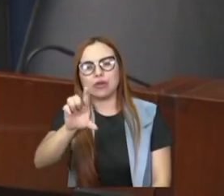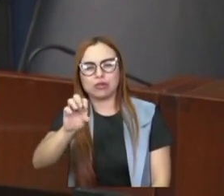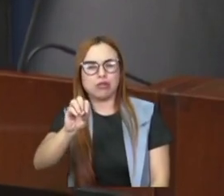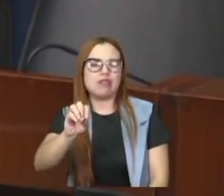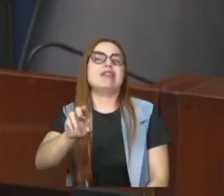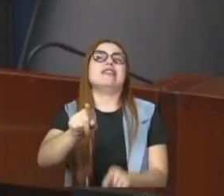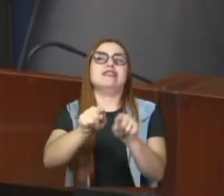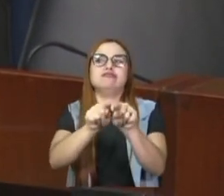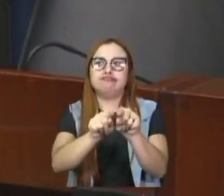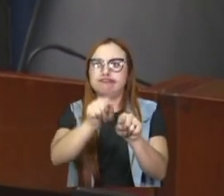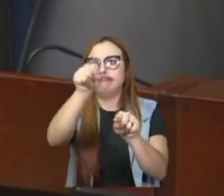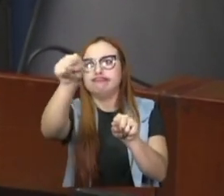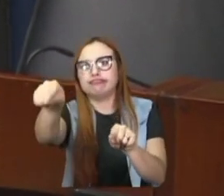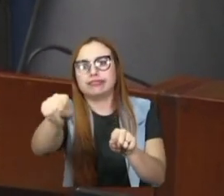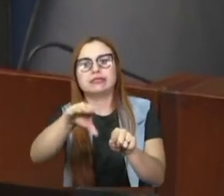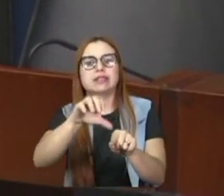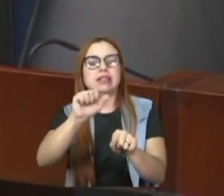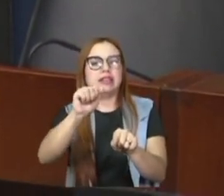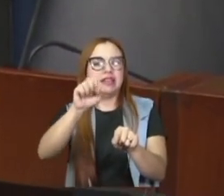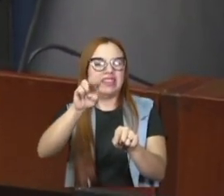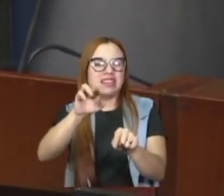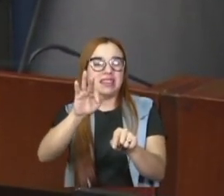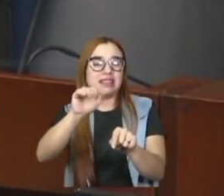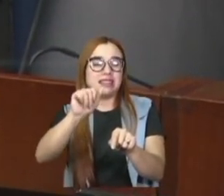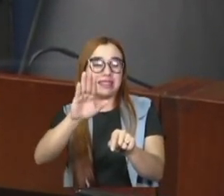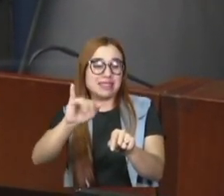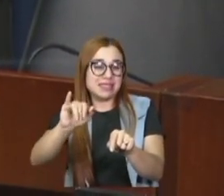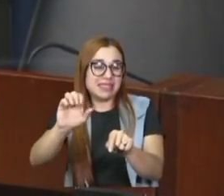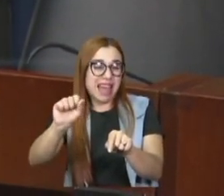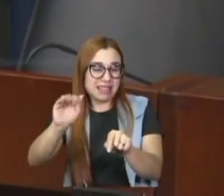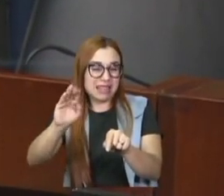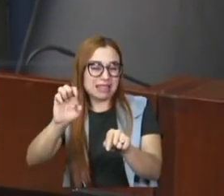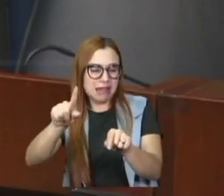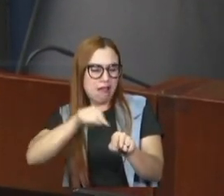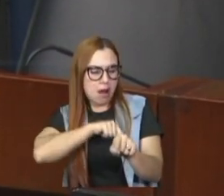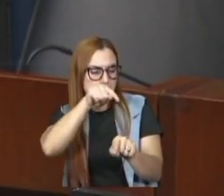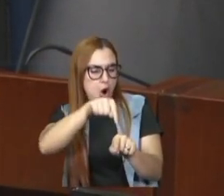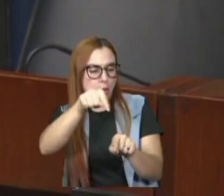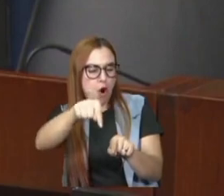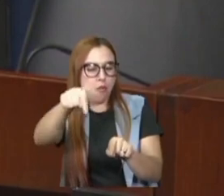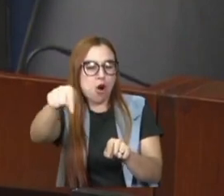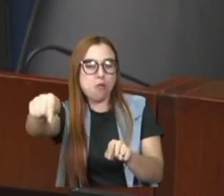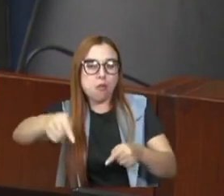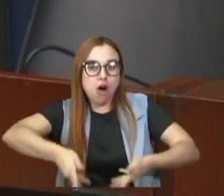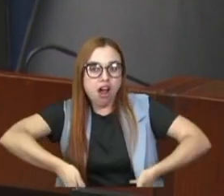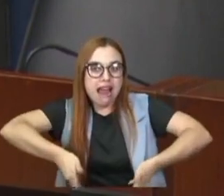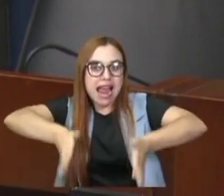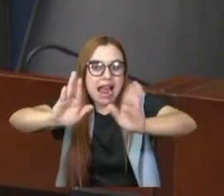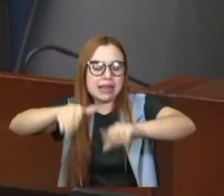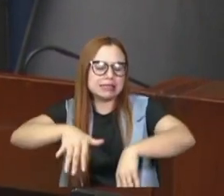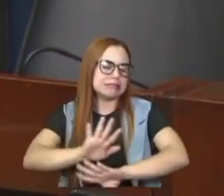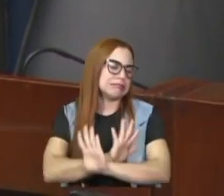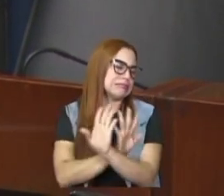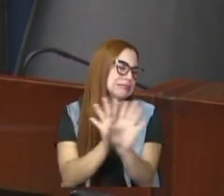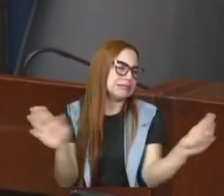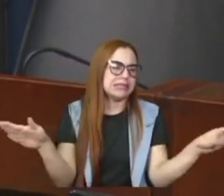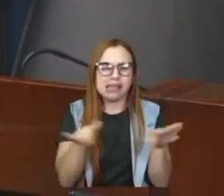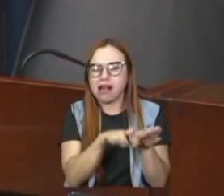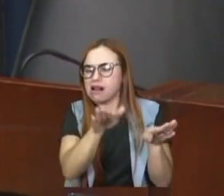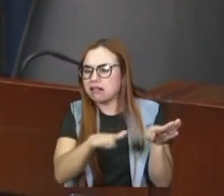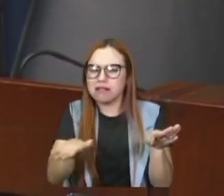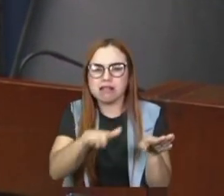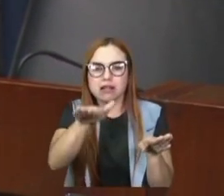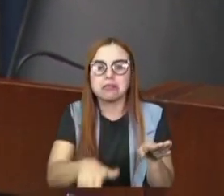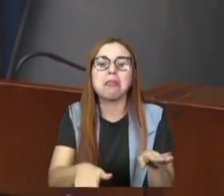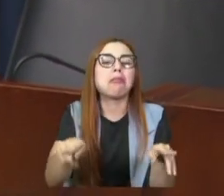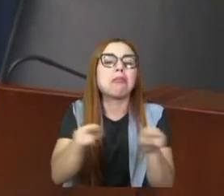esa carretera del área de Costa Arriba está intransitable, está deteriorada. Y parece que el ministro de Sabón es soldo. De hace